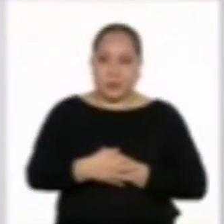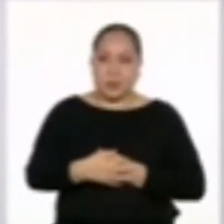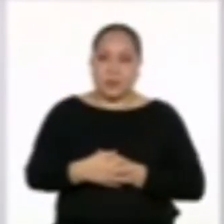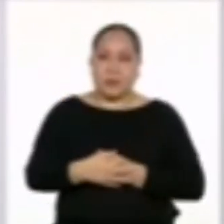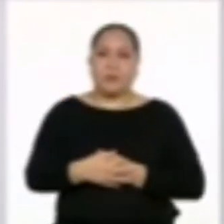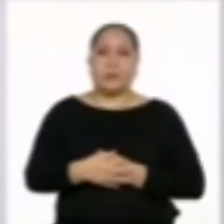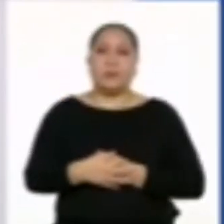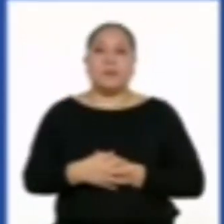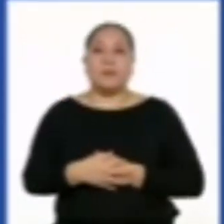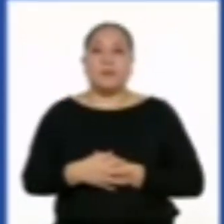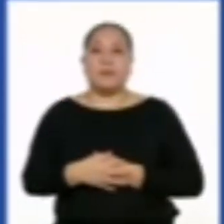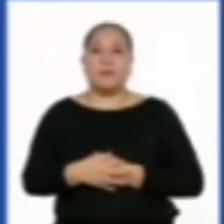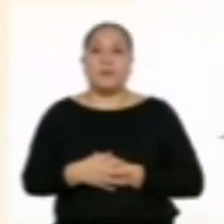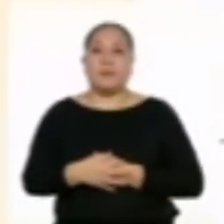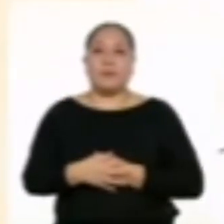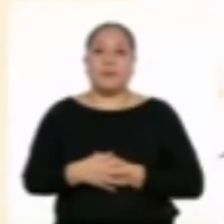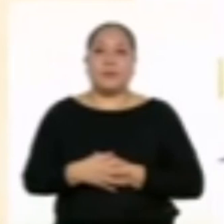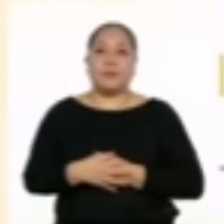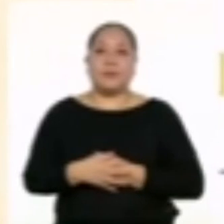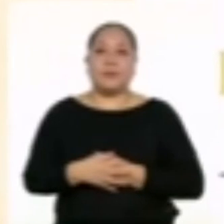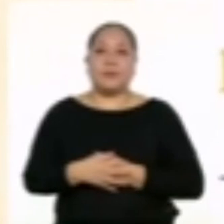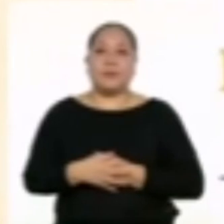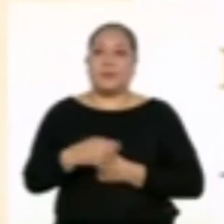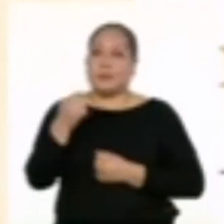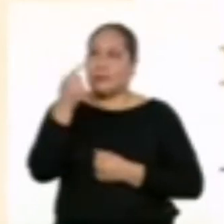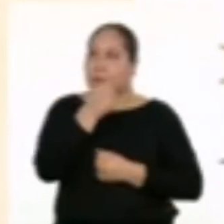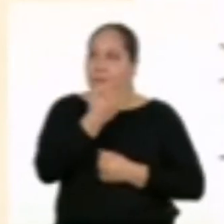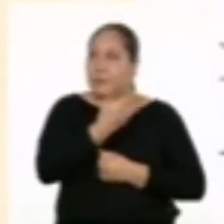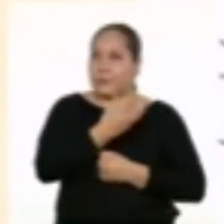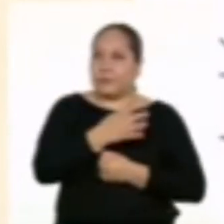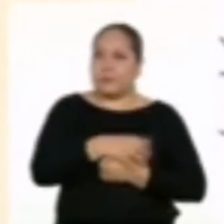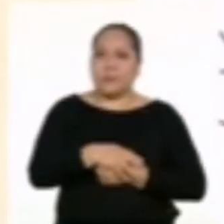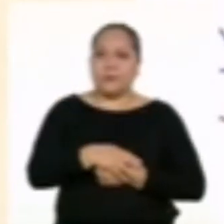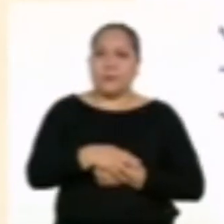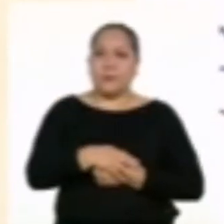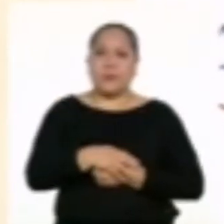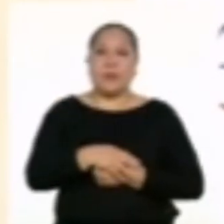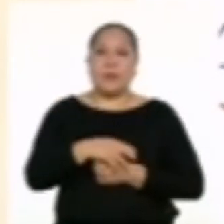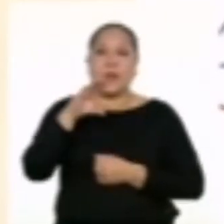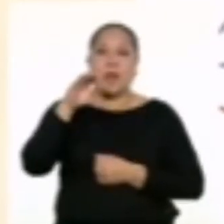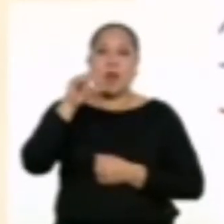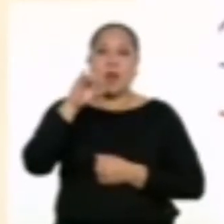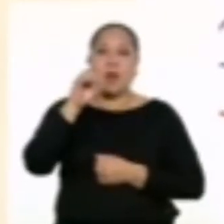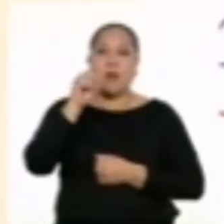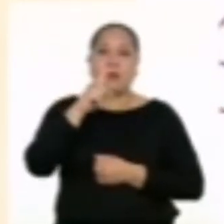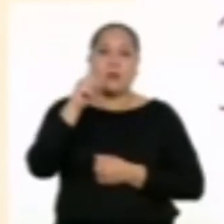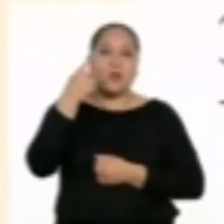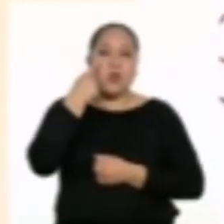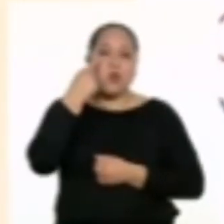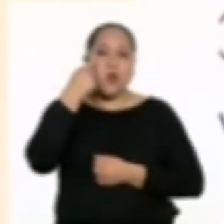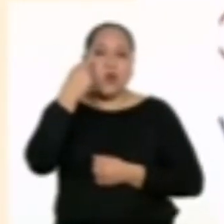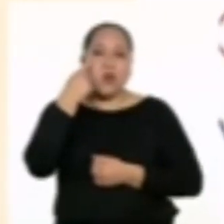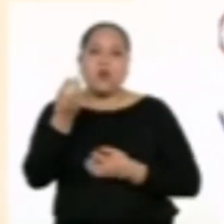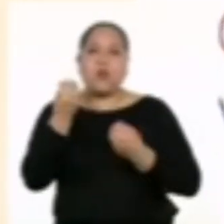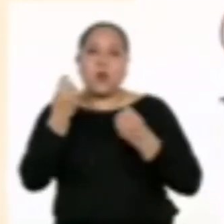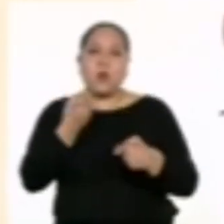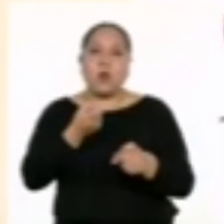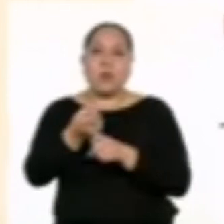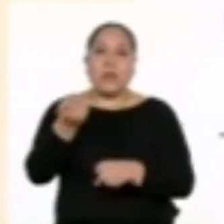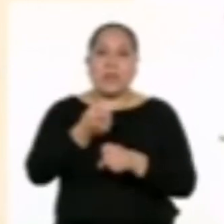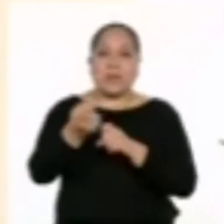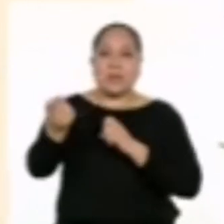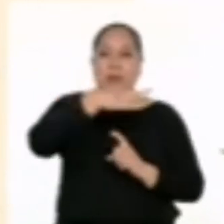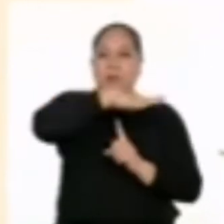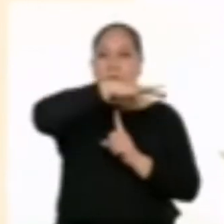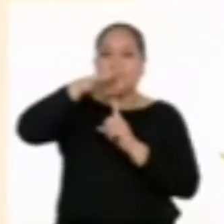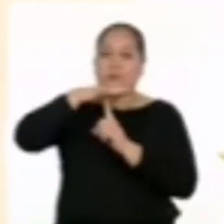el problema ha producido. Así, en las causas hemos señalado el desconocimiento del impacto negativo de la